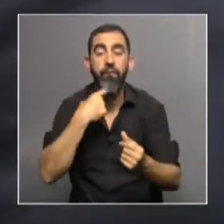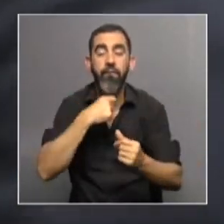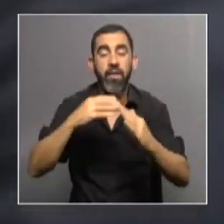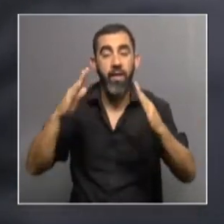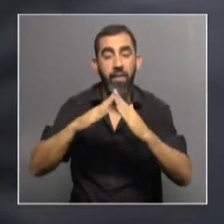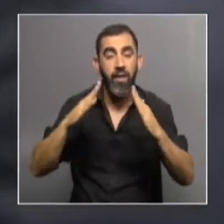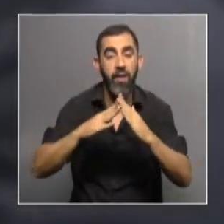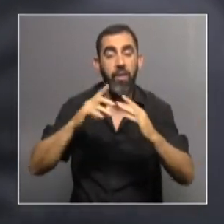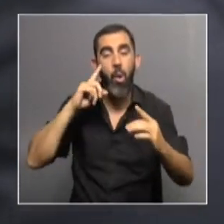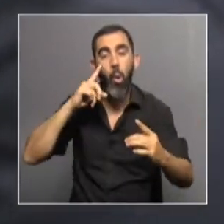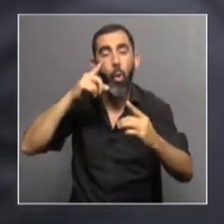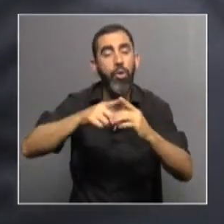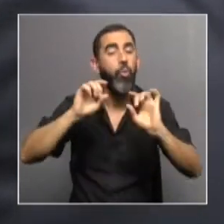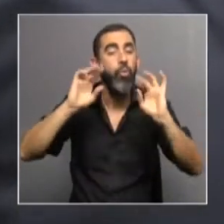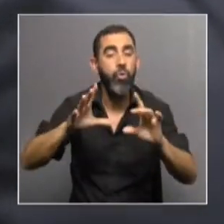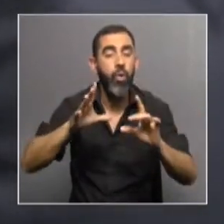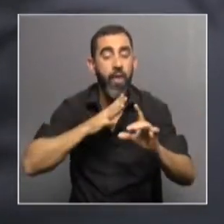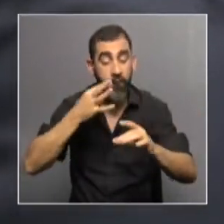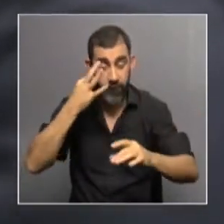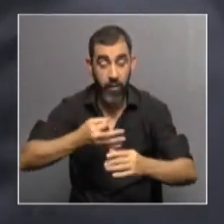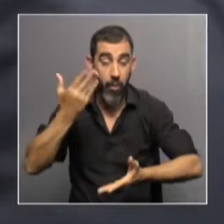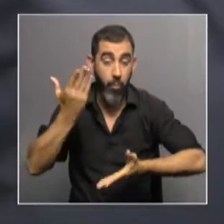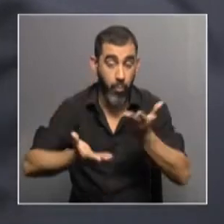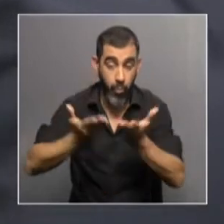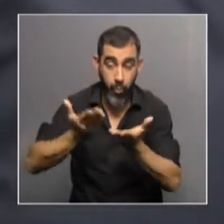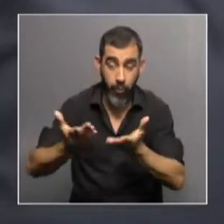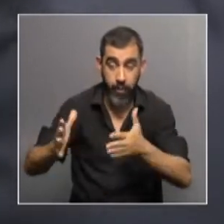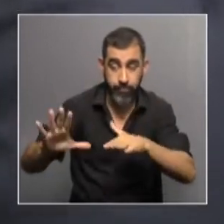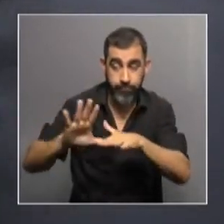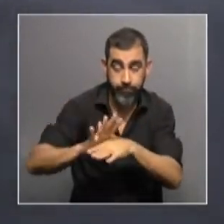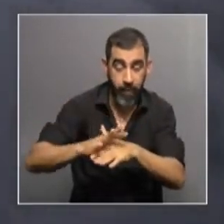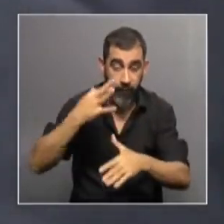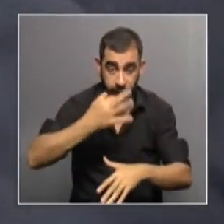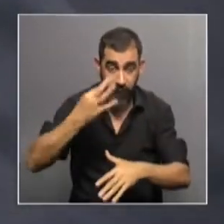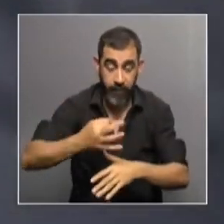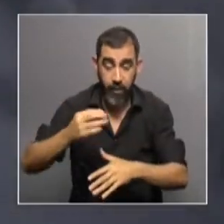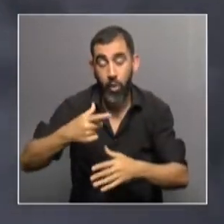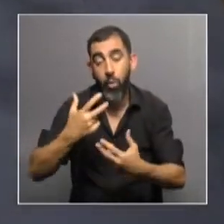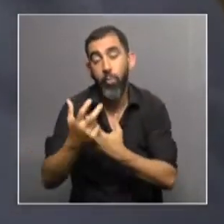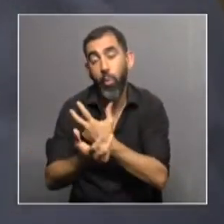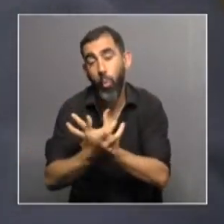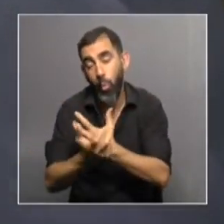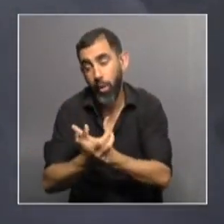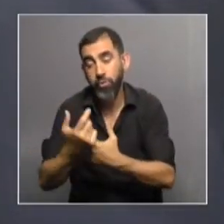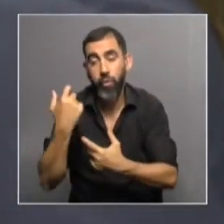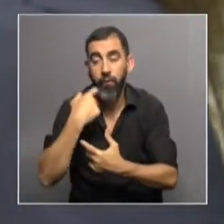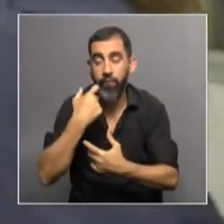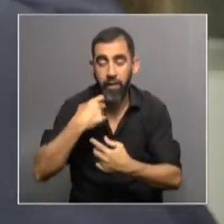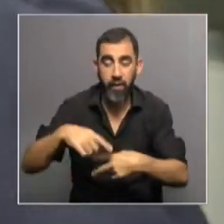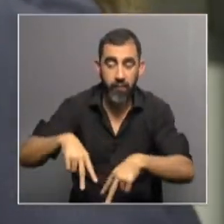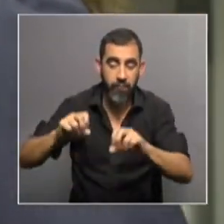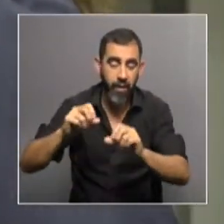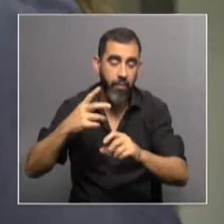con el único cometido y el único fin de ser confrontado este banco de familiares contra restos humanos sin identificar que fueron